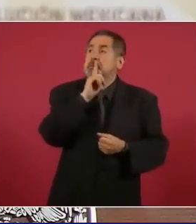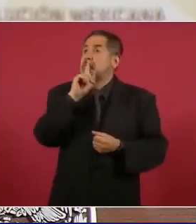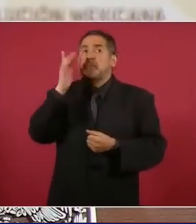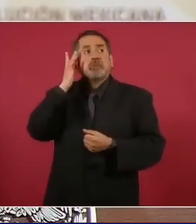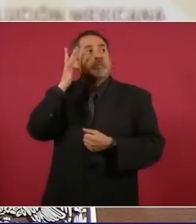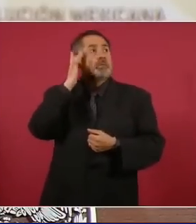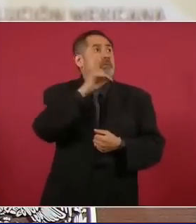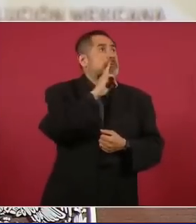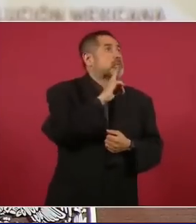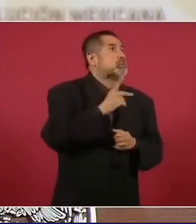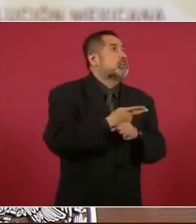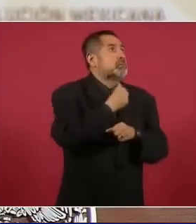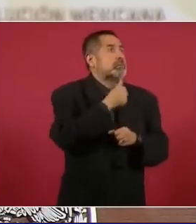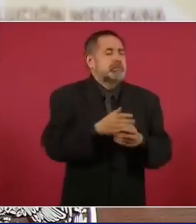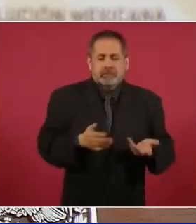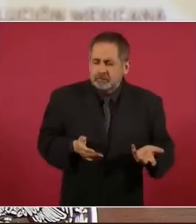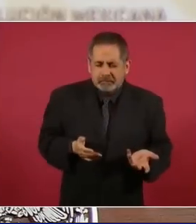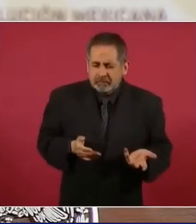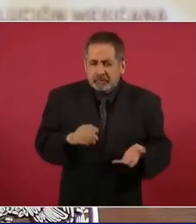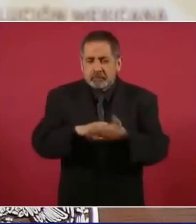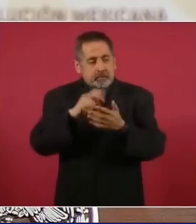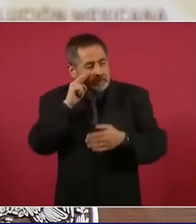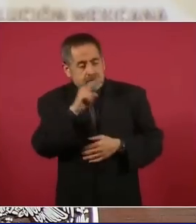Ahora que estoy yo viendo a Silva Gerso,